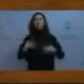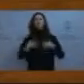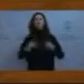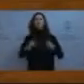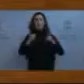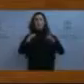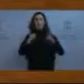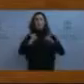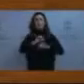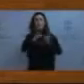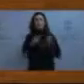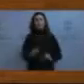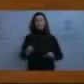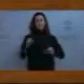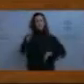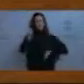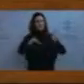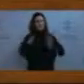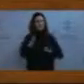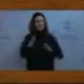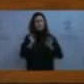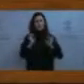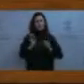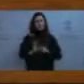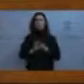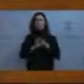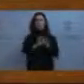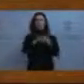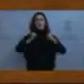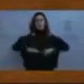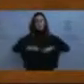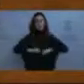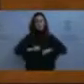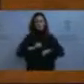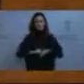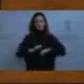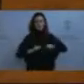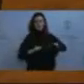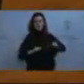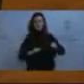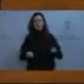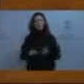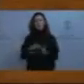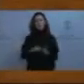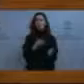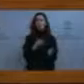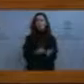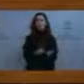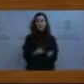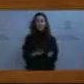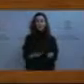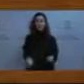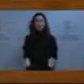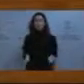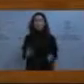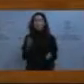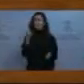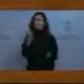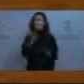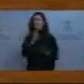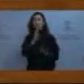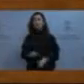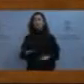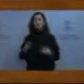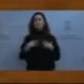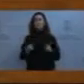manera terapéutica, aplican actividad física a los ancianos y estudian dos cosas. Fíjese, por supuesto el plan, y se lo reitero siempre, se hace por la primera, por la salud.